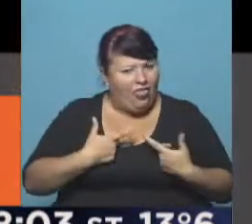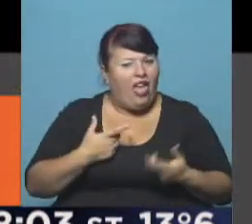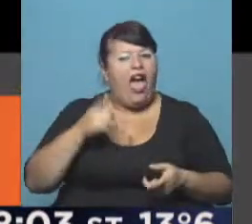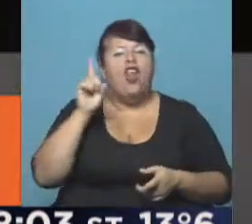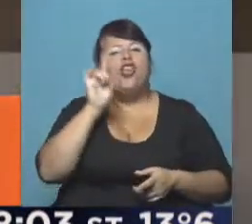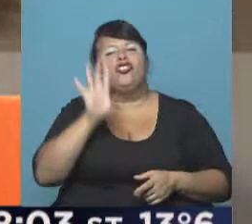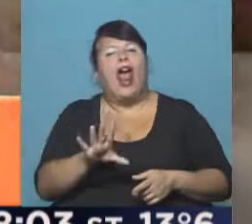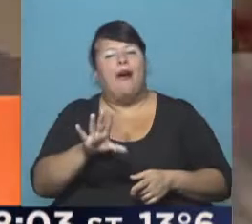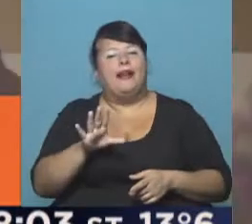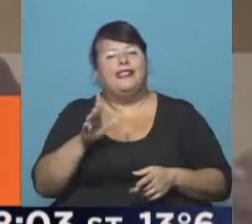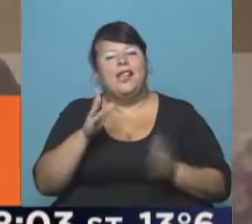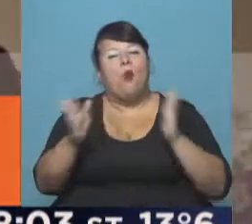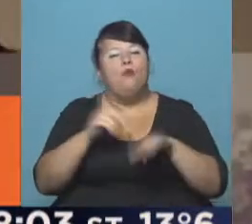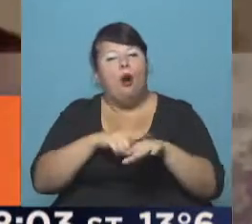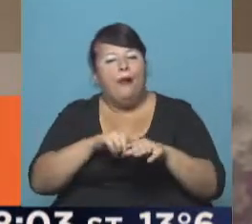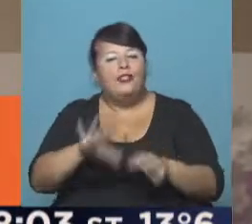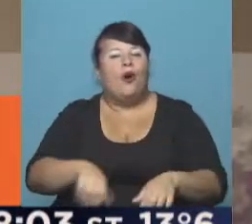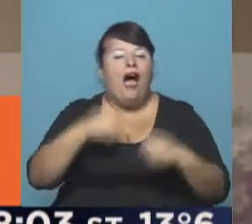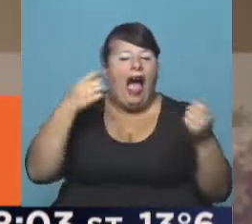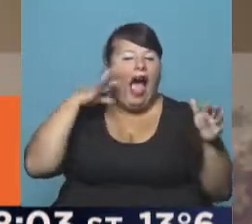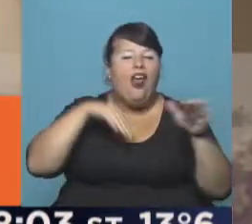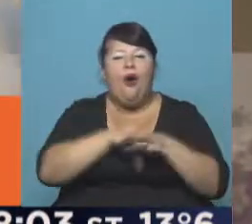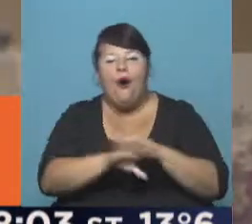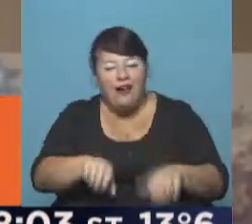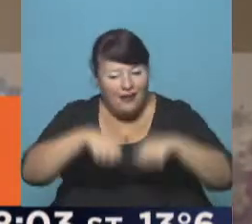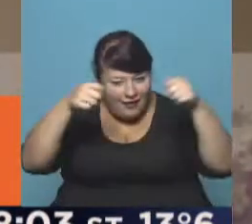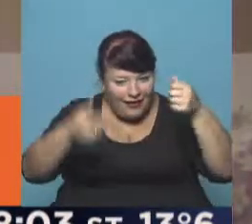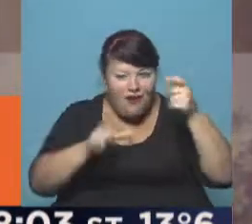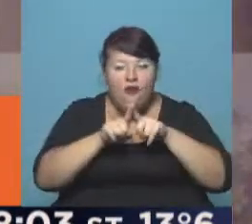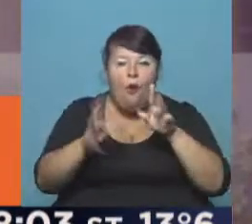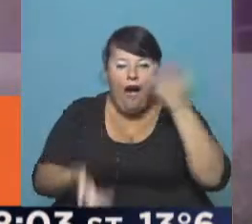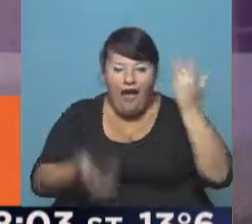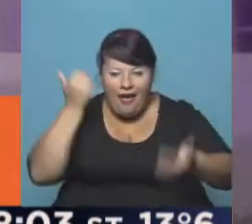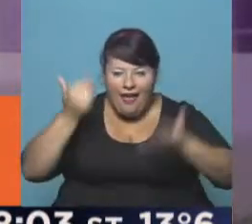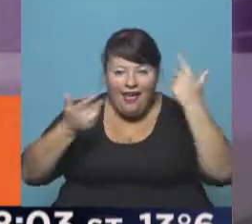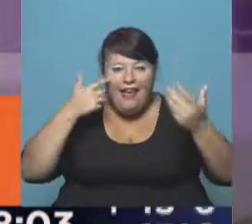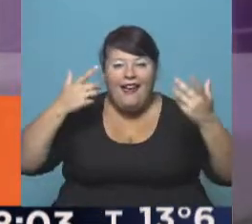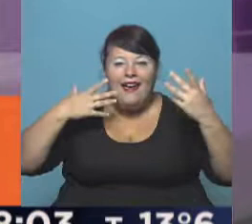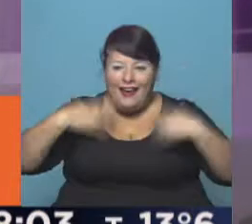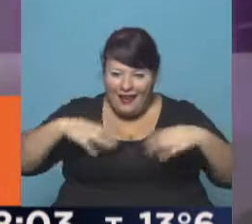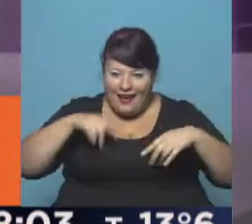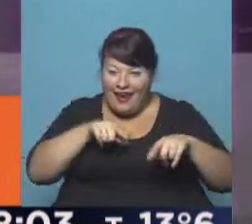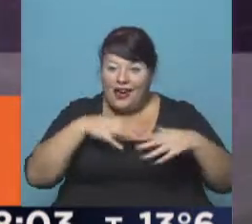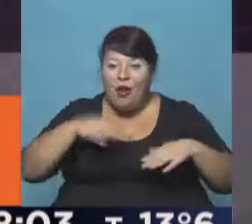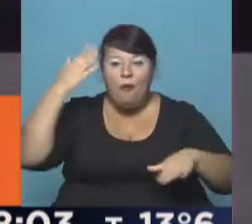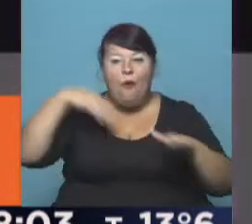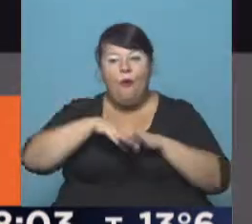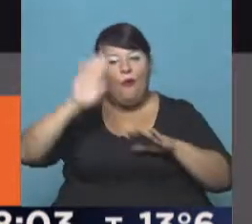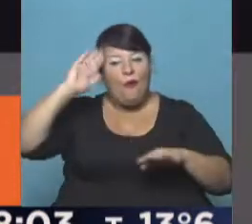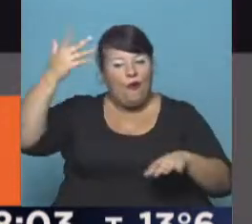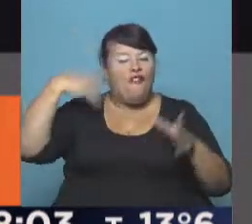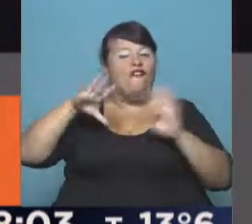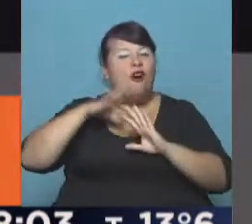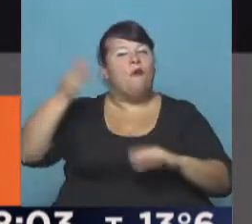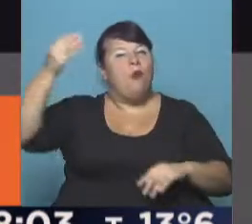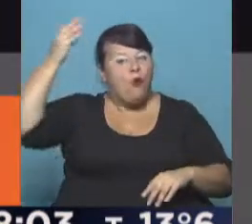solamente abrir una tapa o una valija de algo que está guardado y empezar a vestirse también con esa ropa que uno la usó